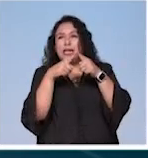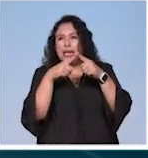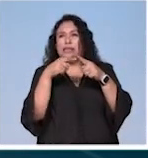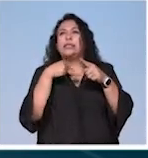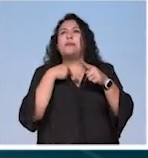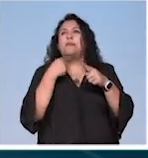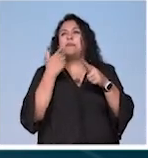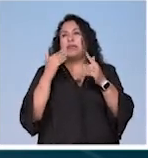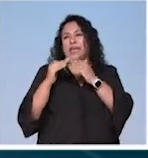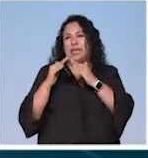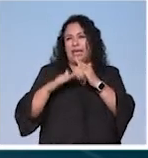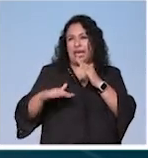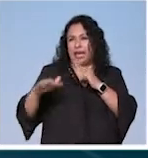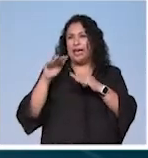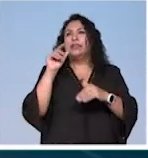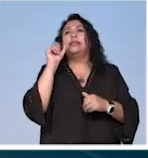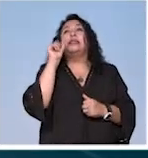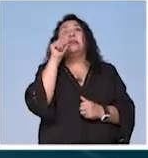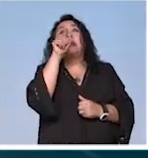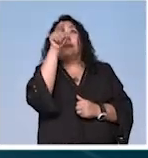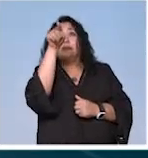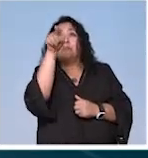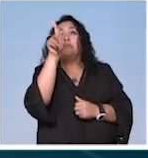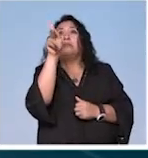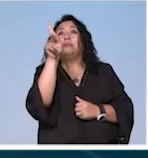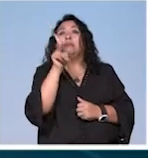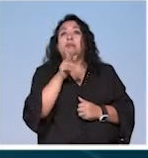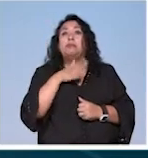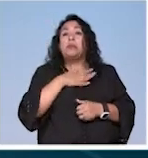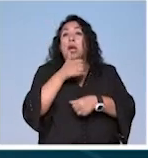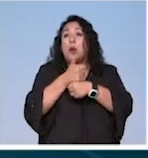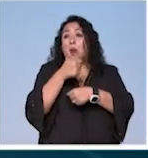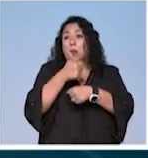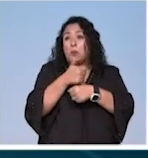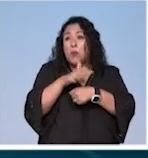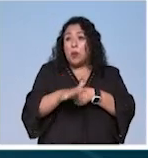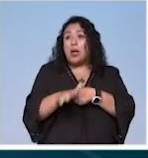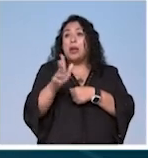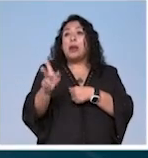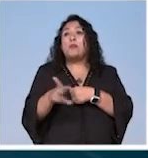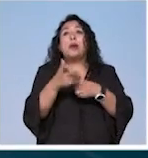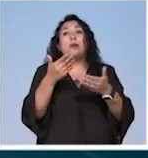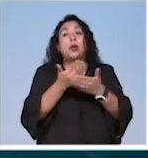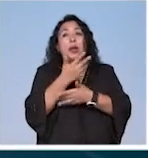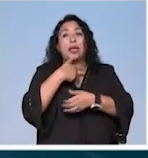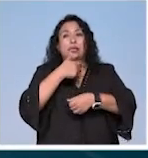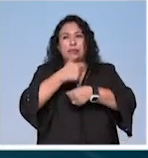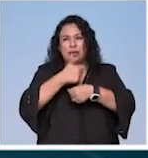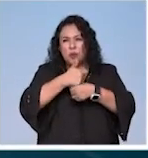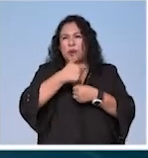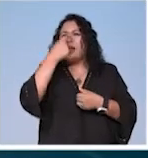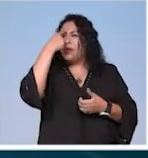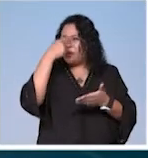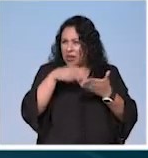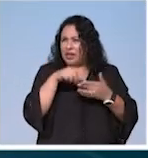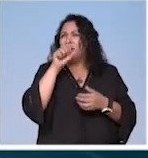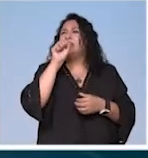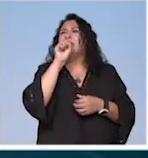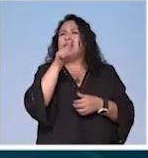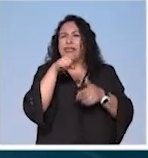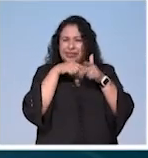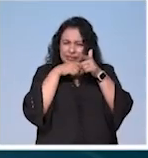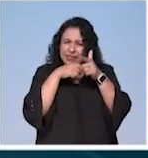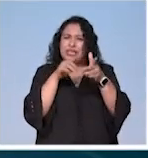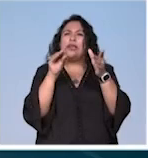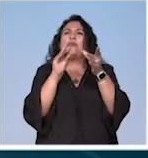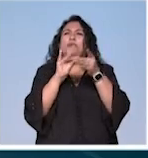mi barrio, pero está también y se parece a mi abuela, es el pueblo donde nacieron mis abuelos. Me parece que sigue hablándonos, que nos